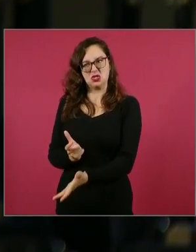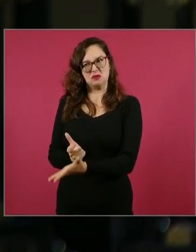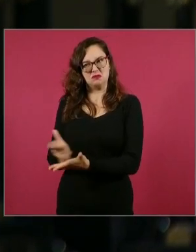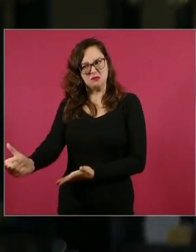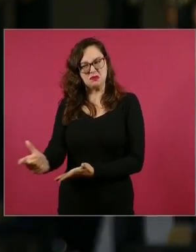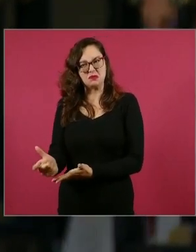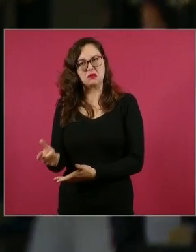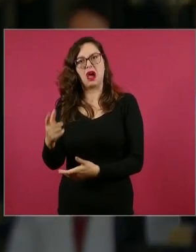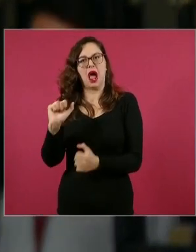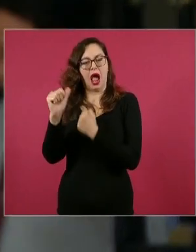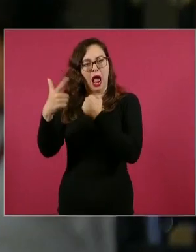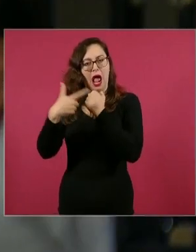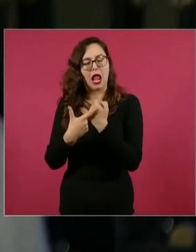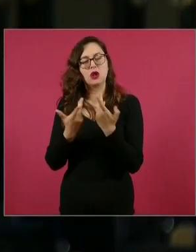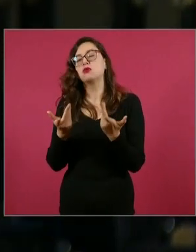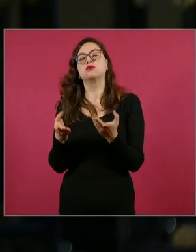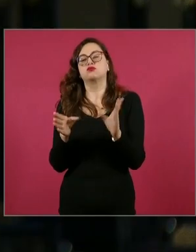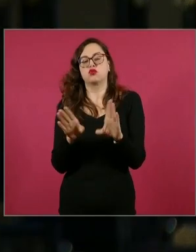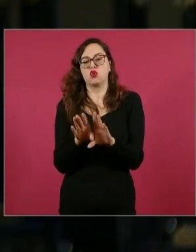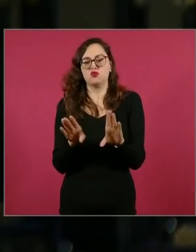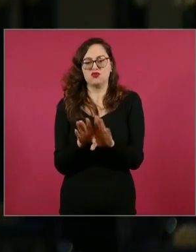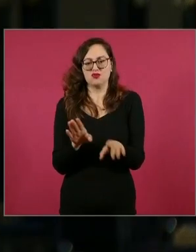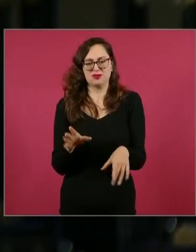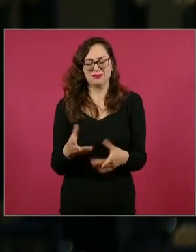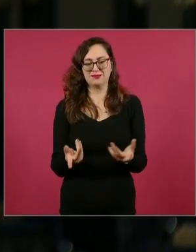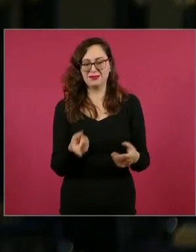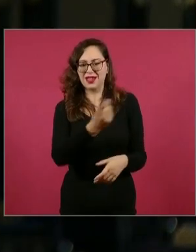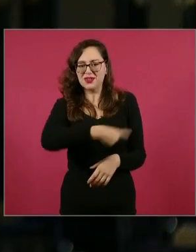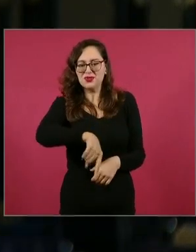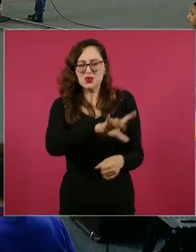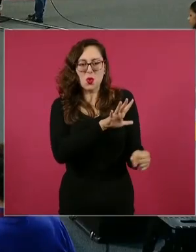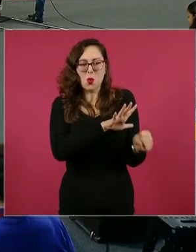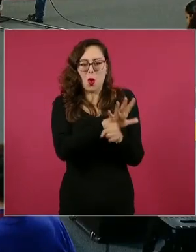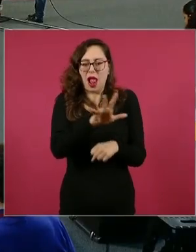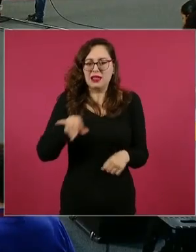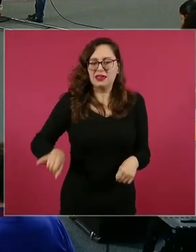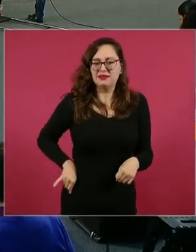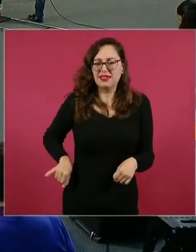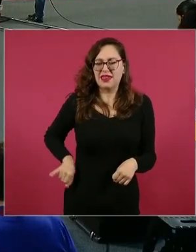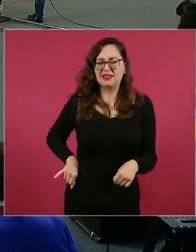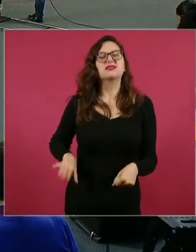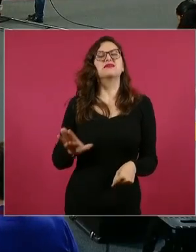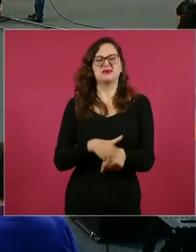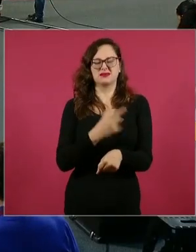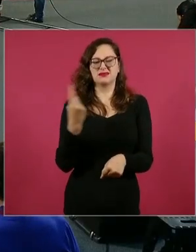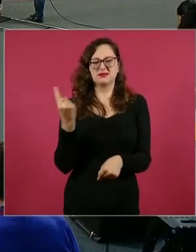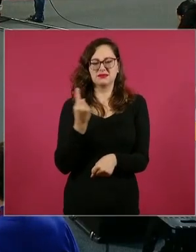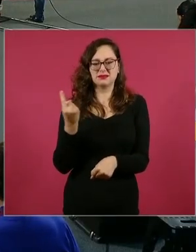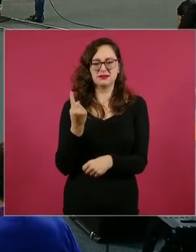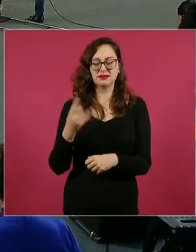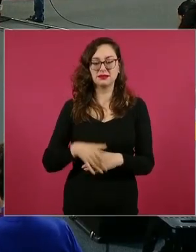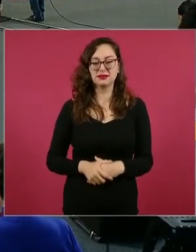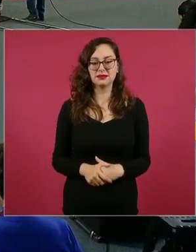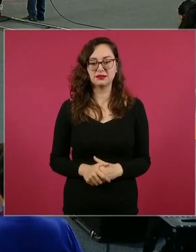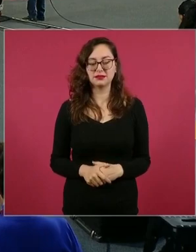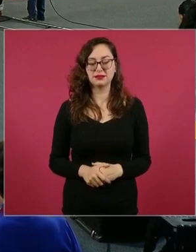coparmex ahora con este tema de la llamada sobre representación bueno Porque